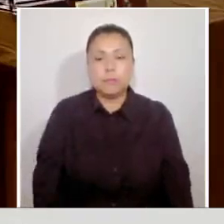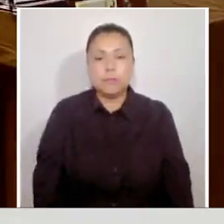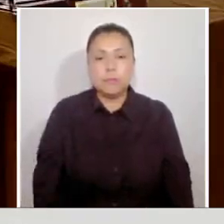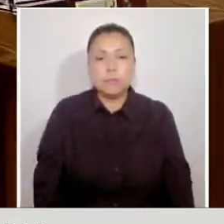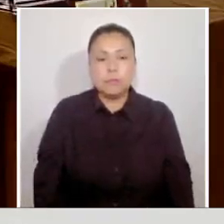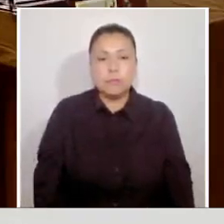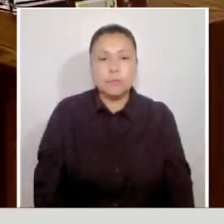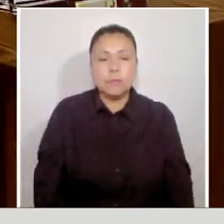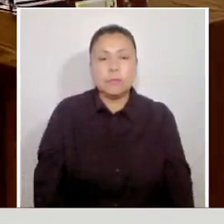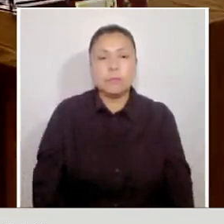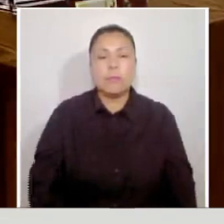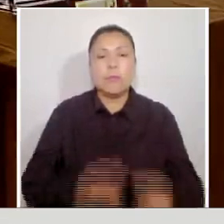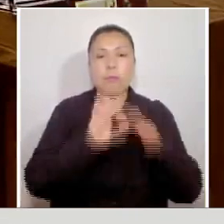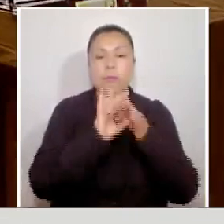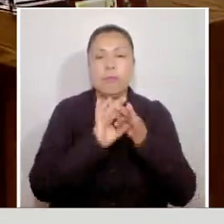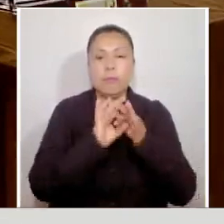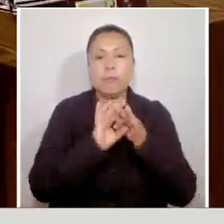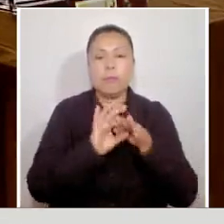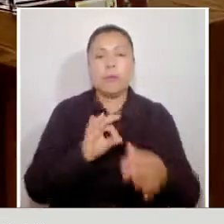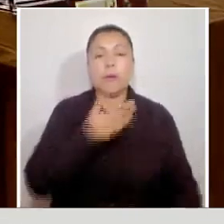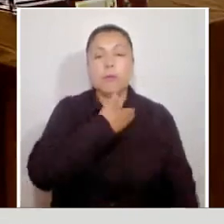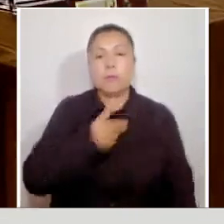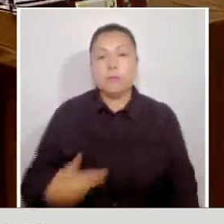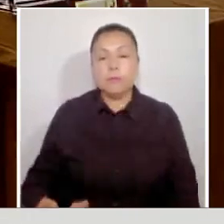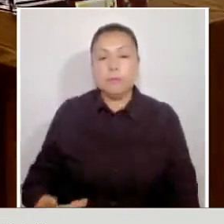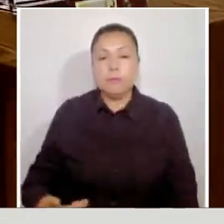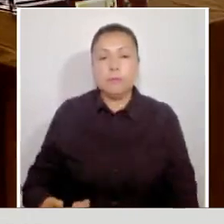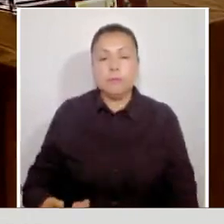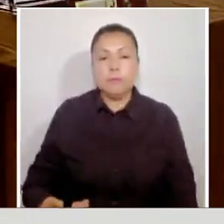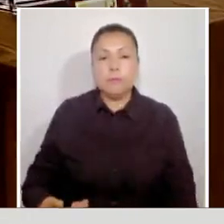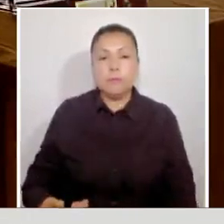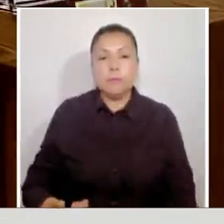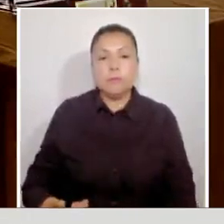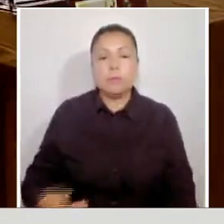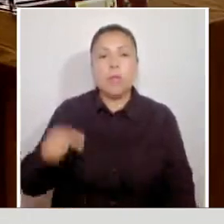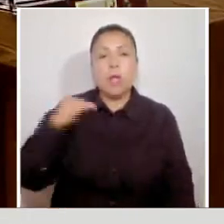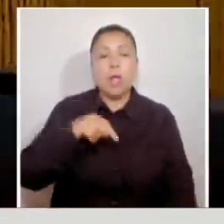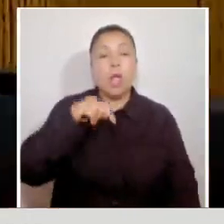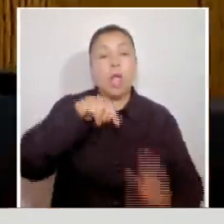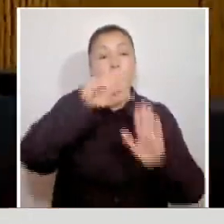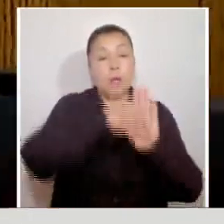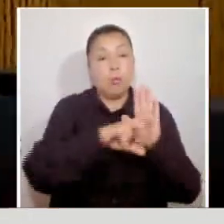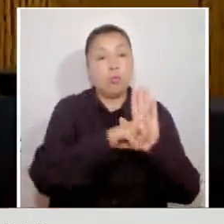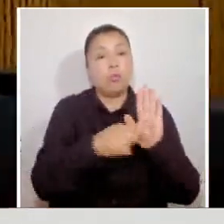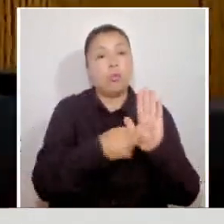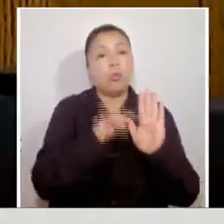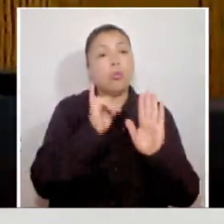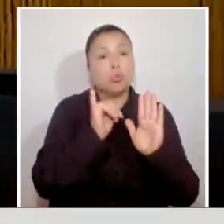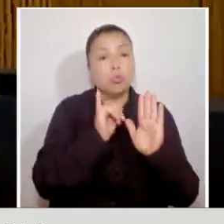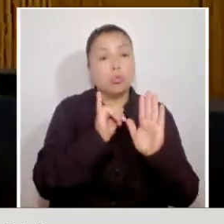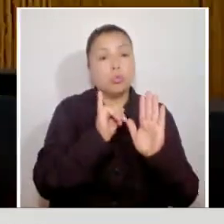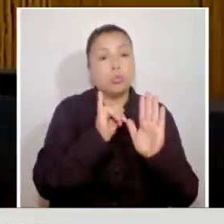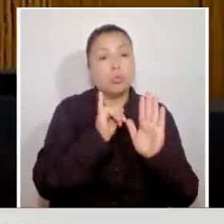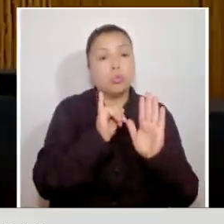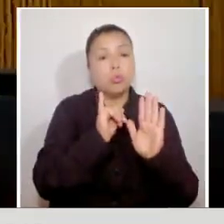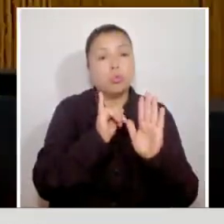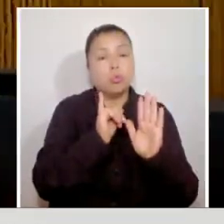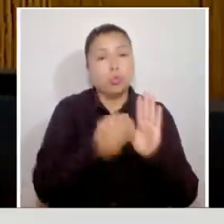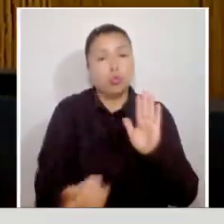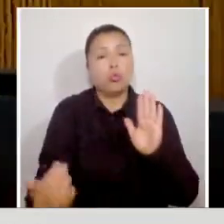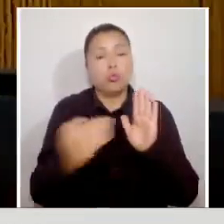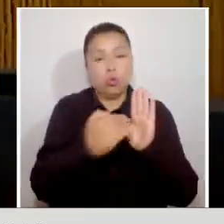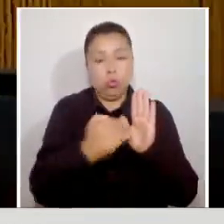graas presidente Este es un proyecto que sin duda vamos a acompañar y apoyar